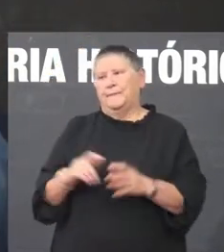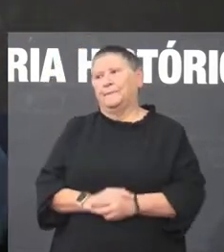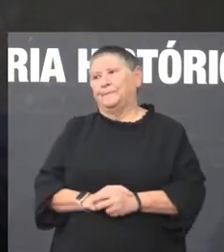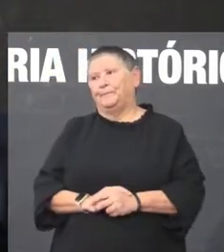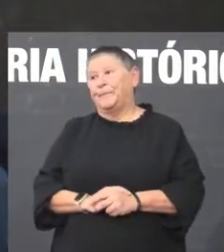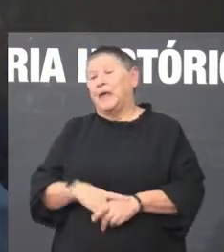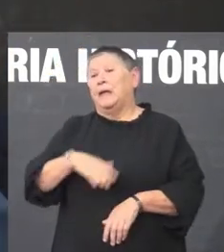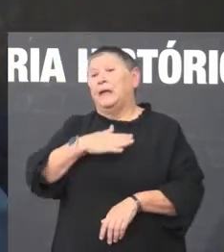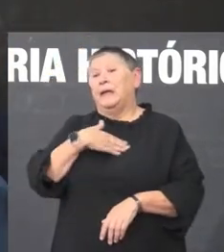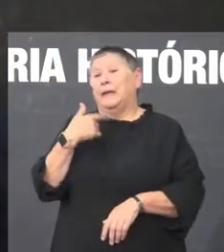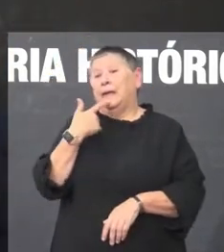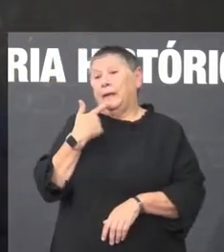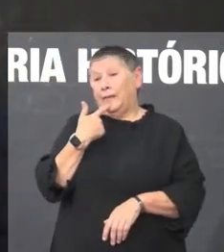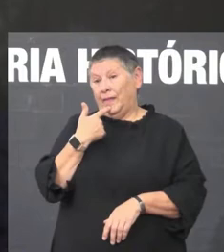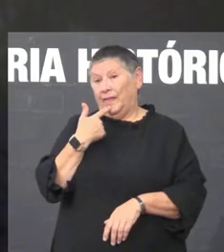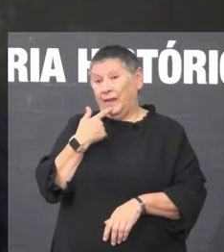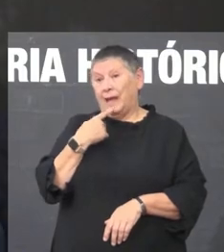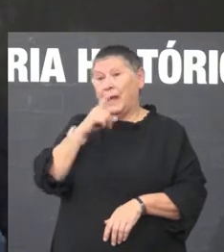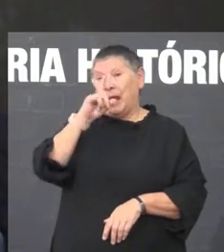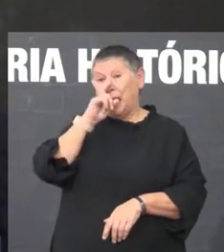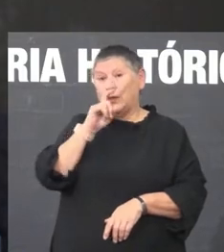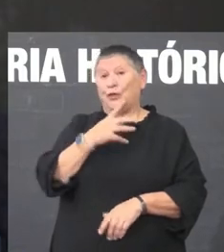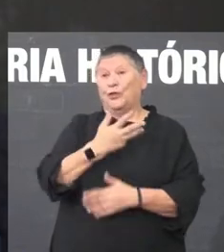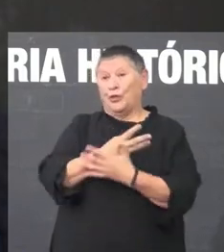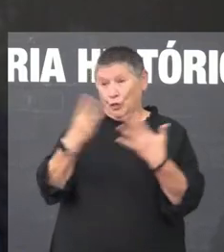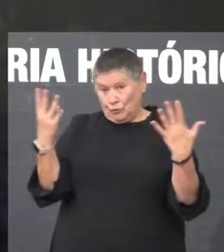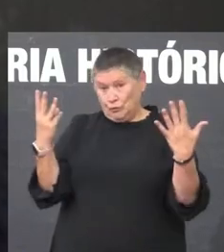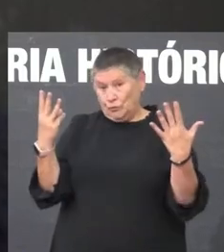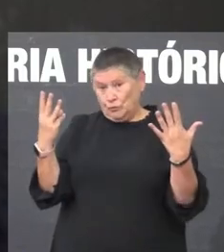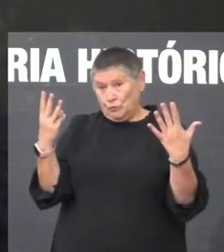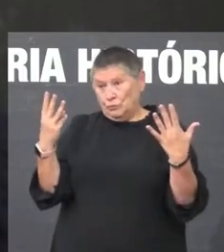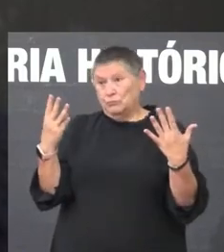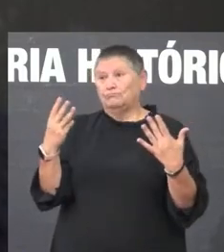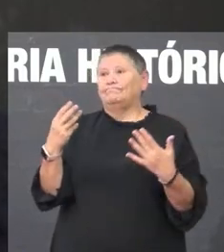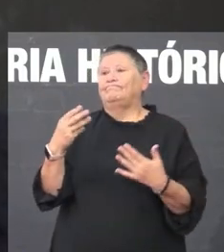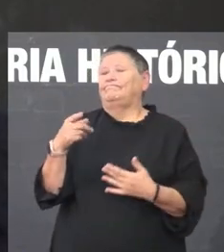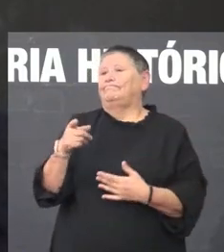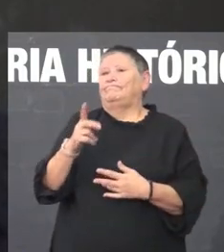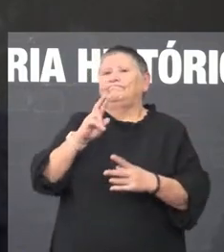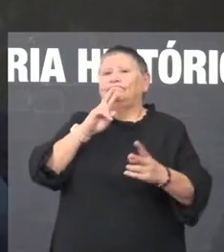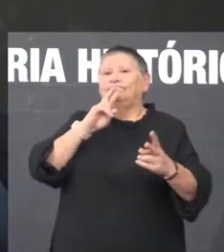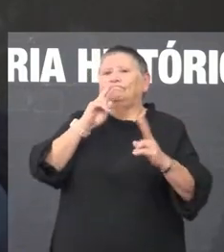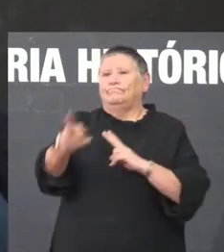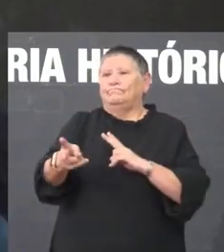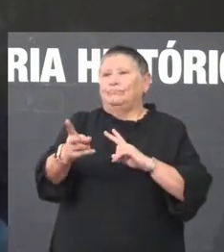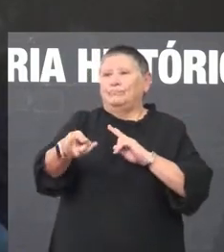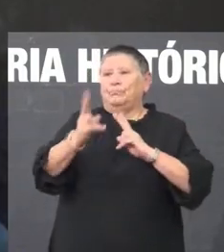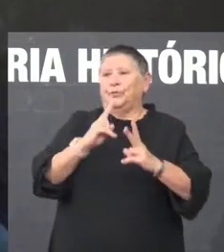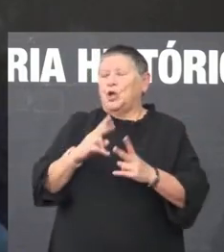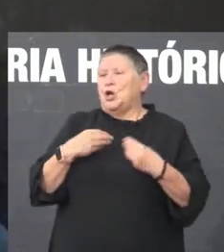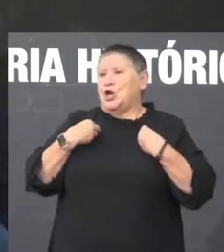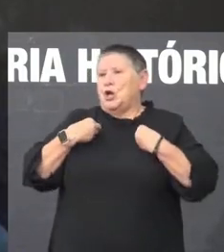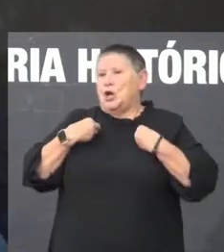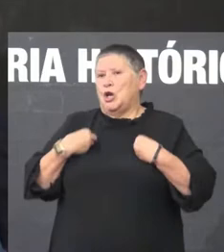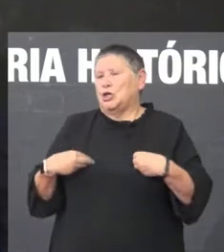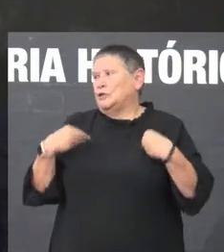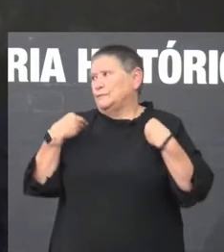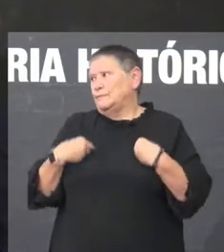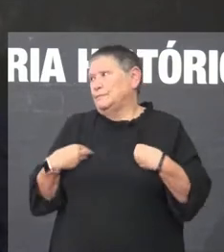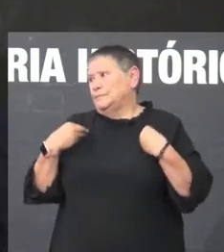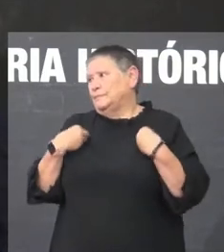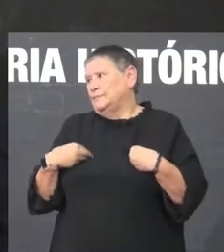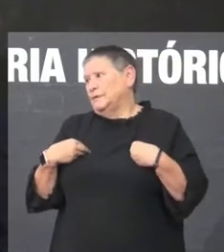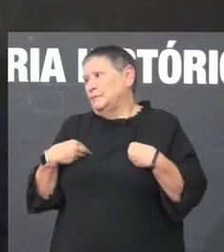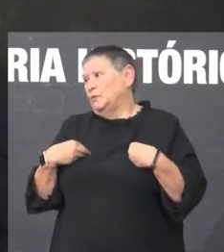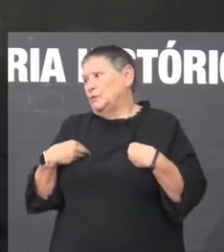Es decir, en el año 18 los argumentos eran los mismos que